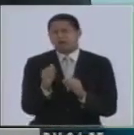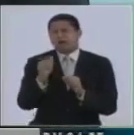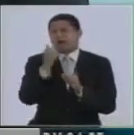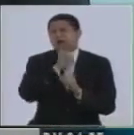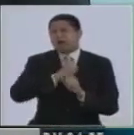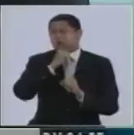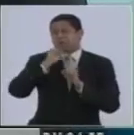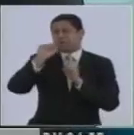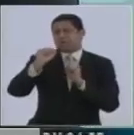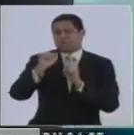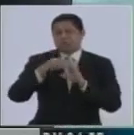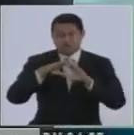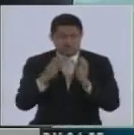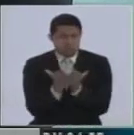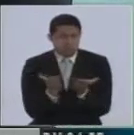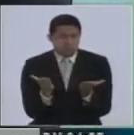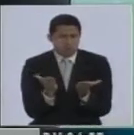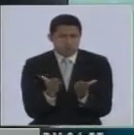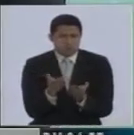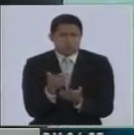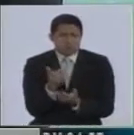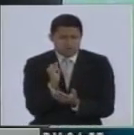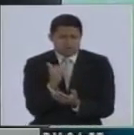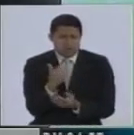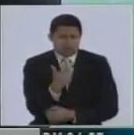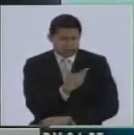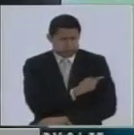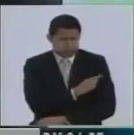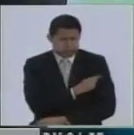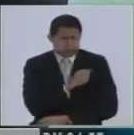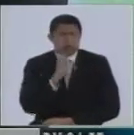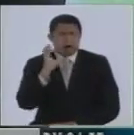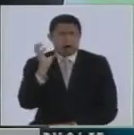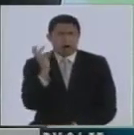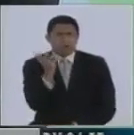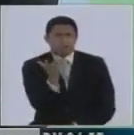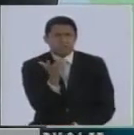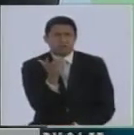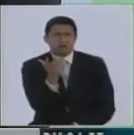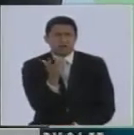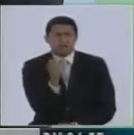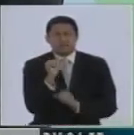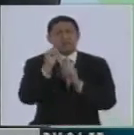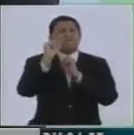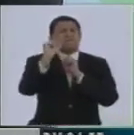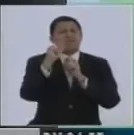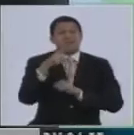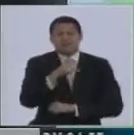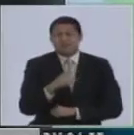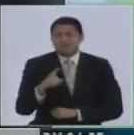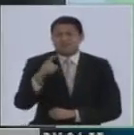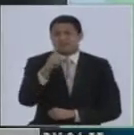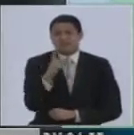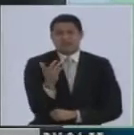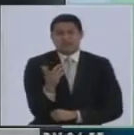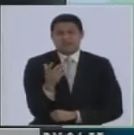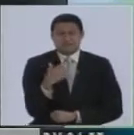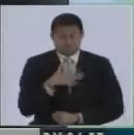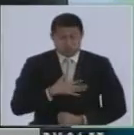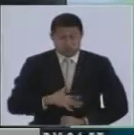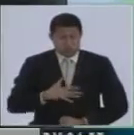bacterias a nivel mundial porque la presencia del antibiótico en el ambiente hace que la bacteria se defienda así no esté en